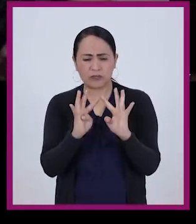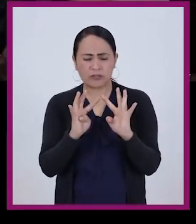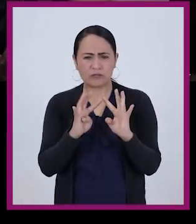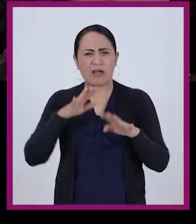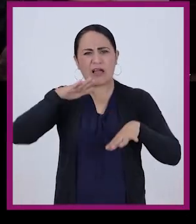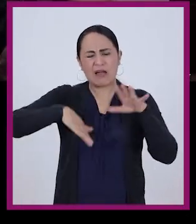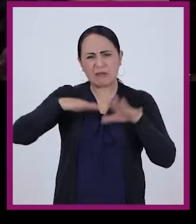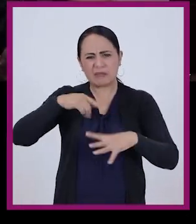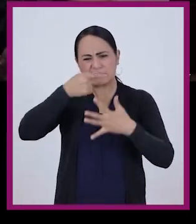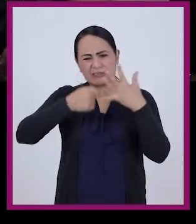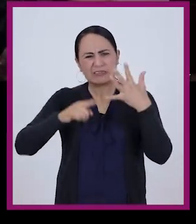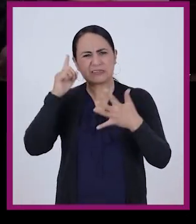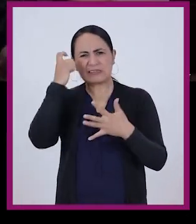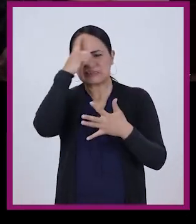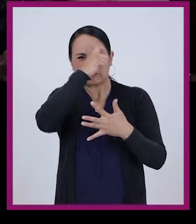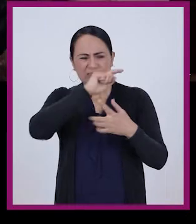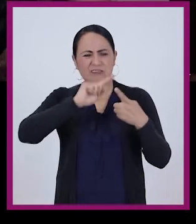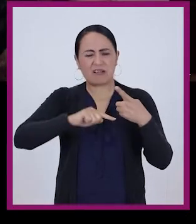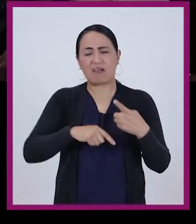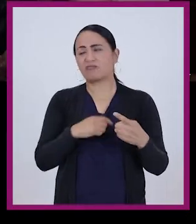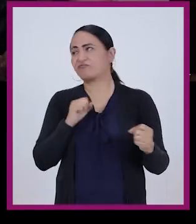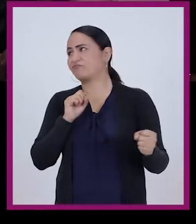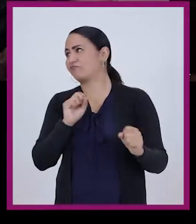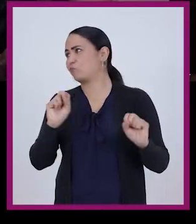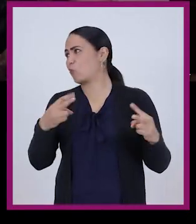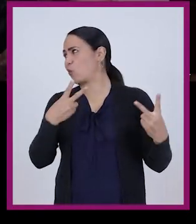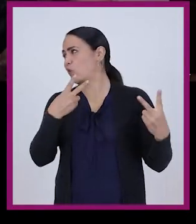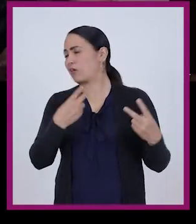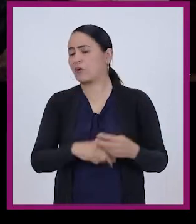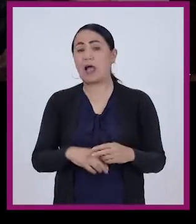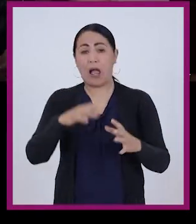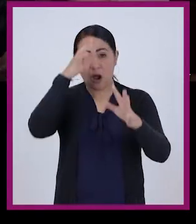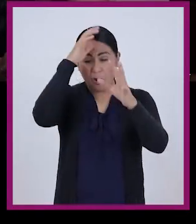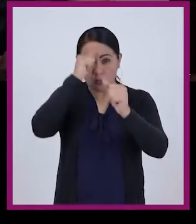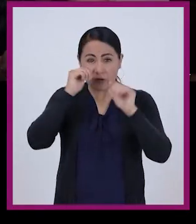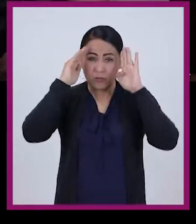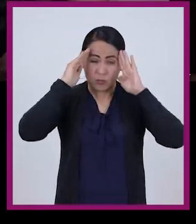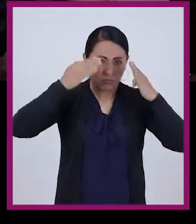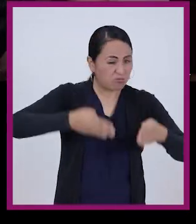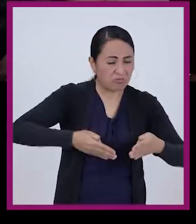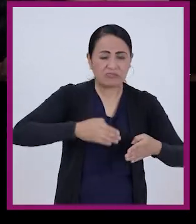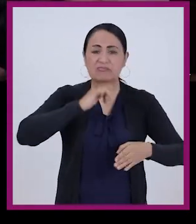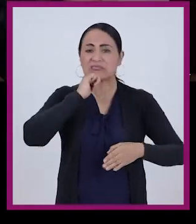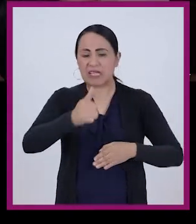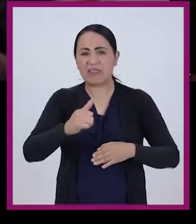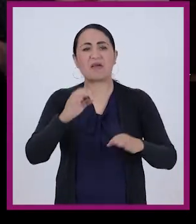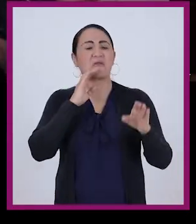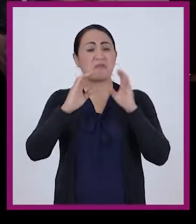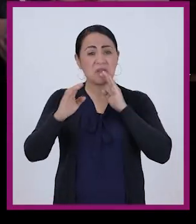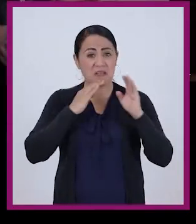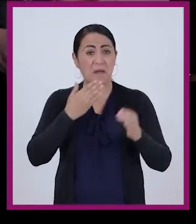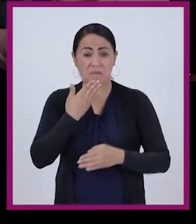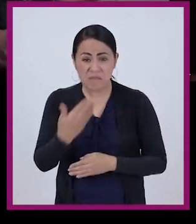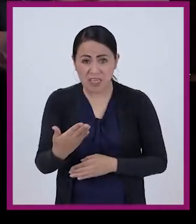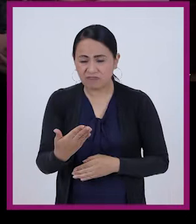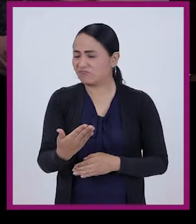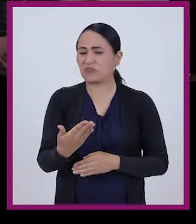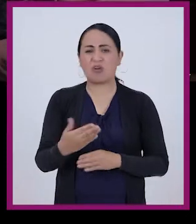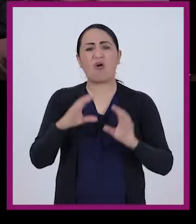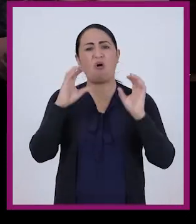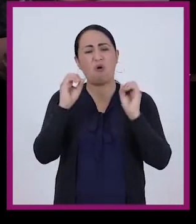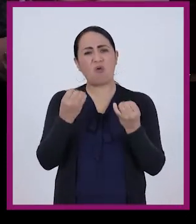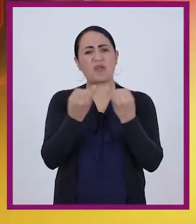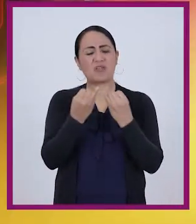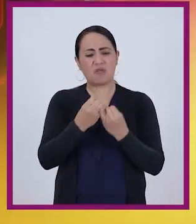integrantes regularmente se enfrentan con otros retos como la apatía, la falta de compromiso, una comunicación